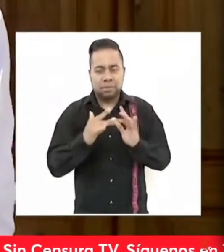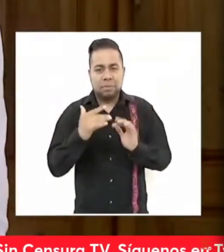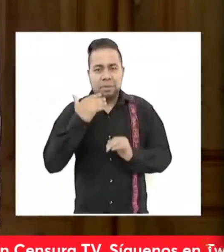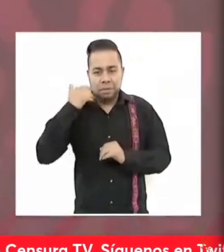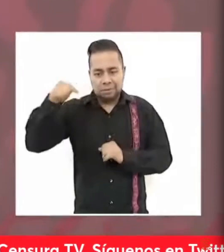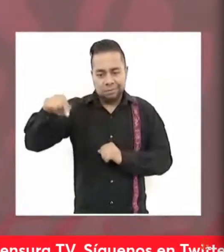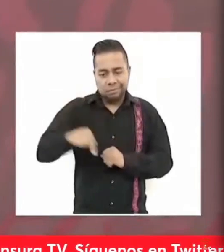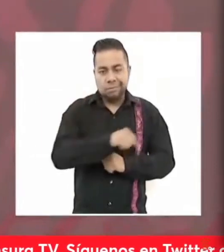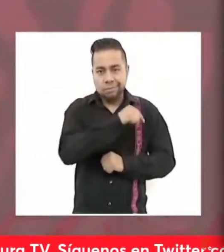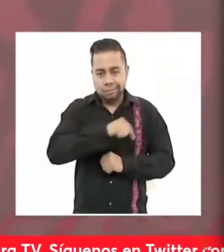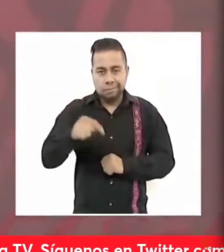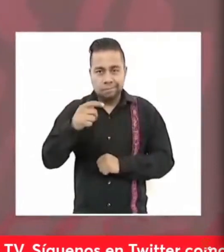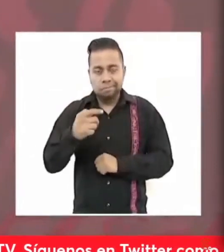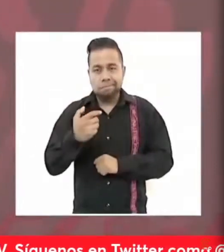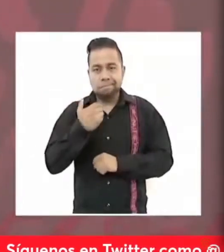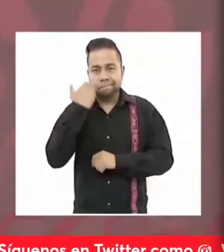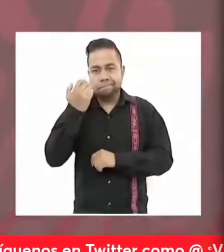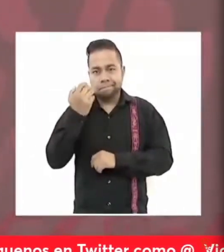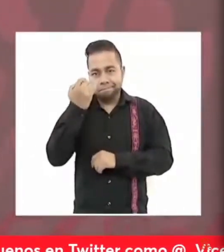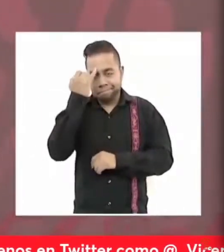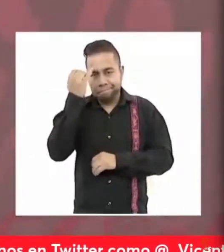Un paso para unir